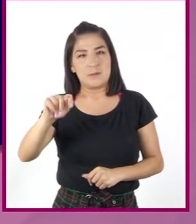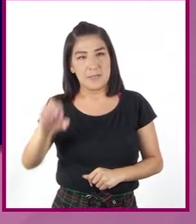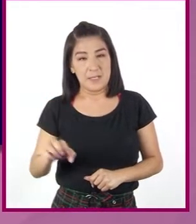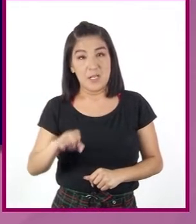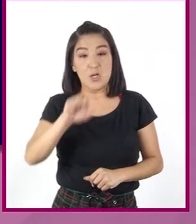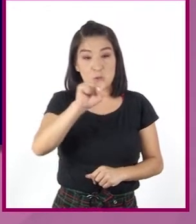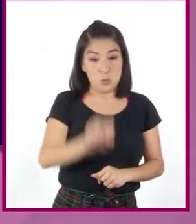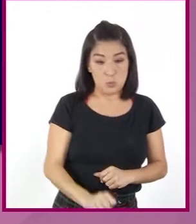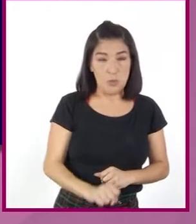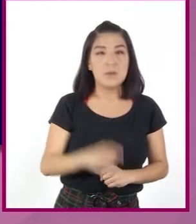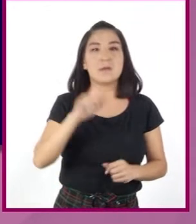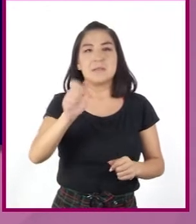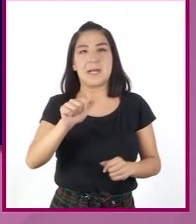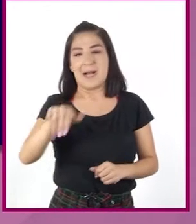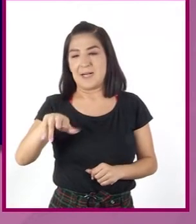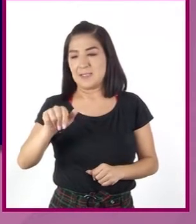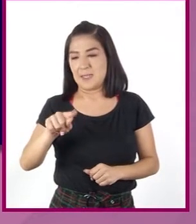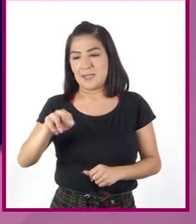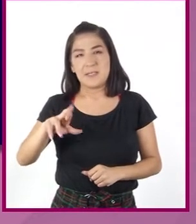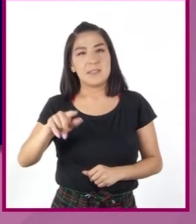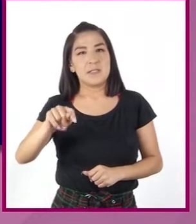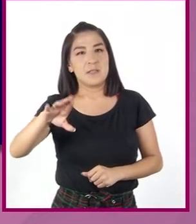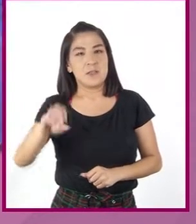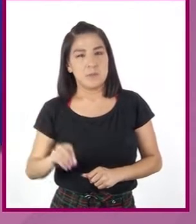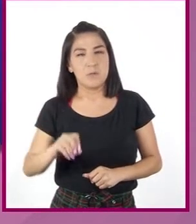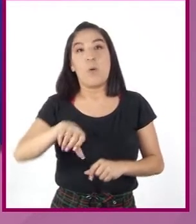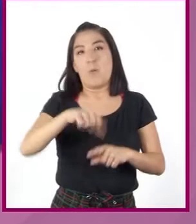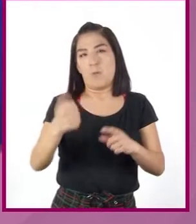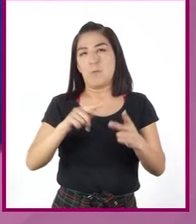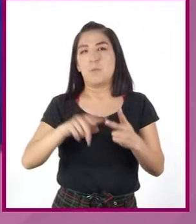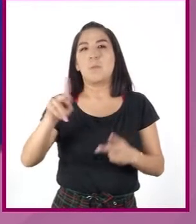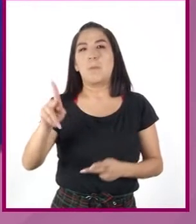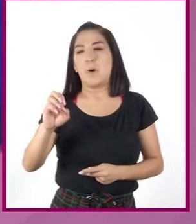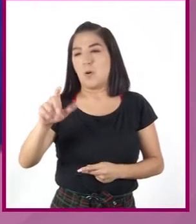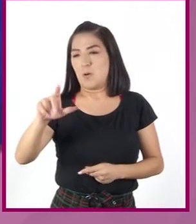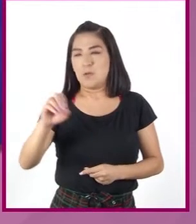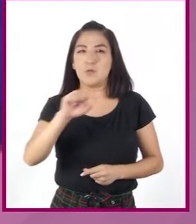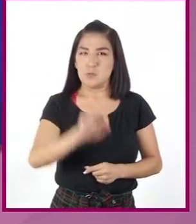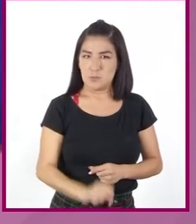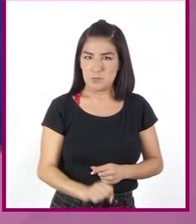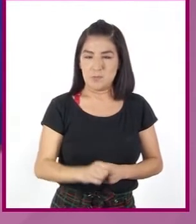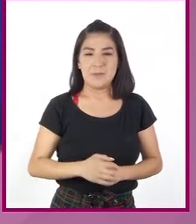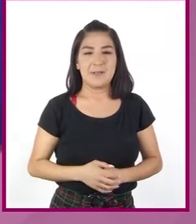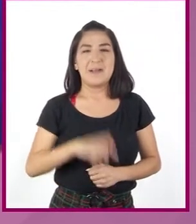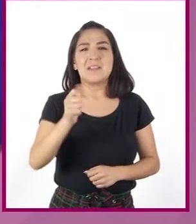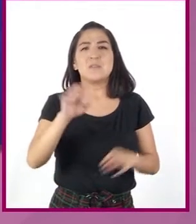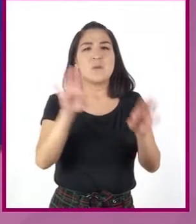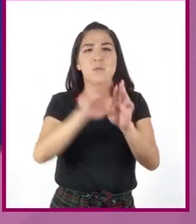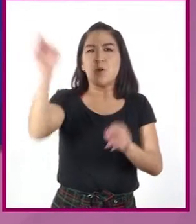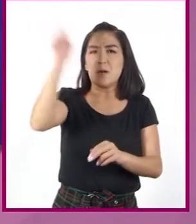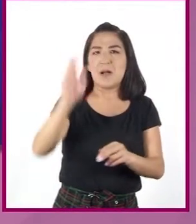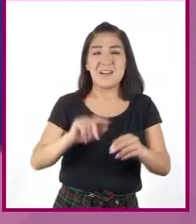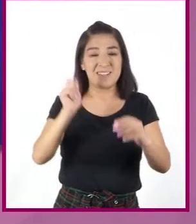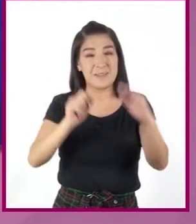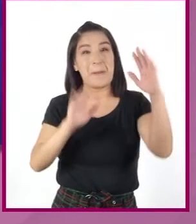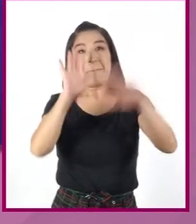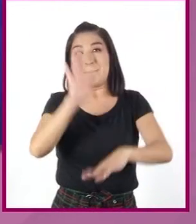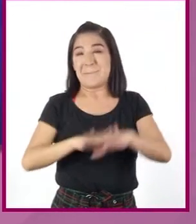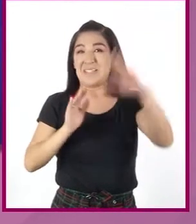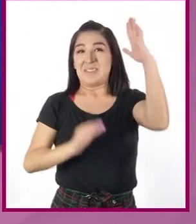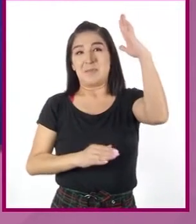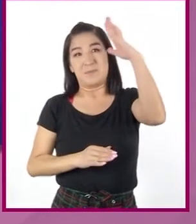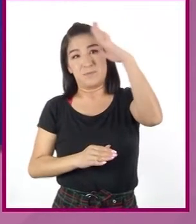el círculo polar antártico hasta el polo sur. Como los rayos solares llegan con mayor inclinación en esta